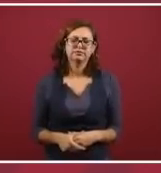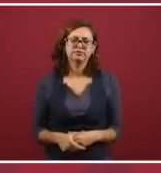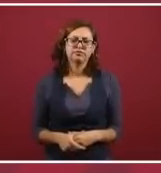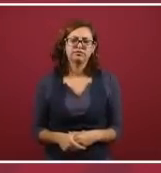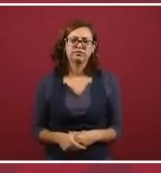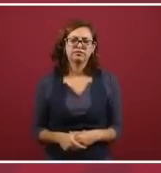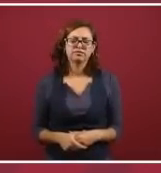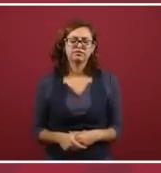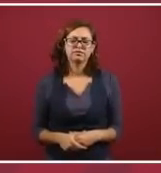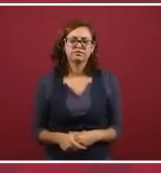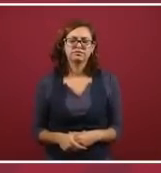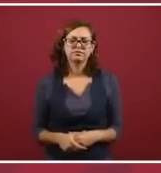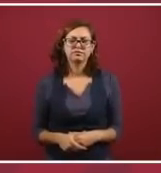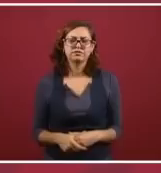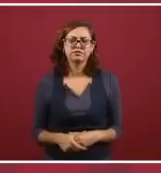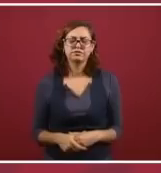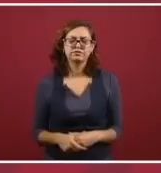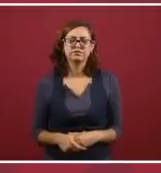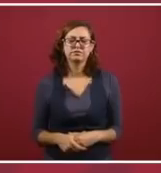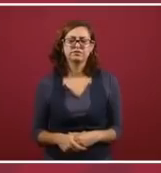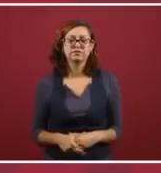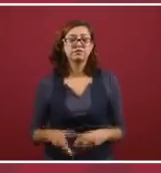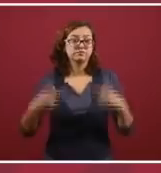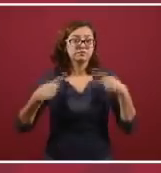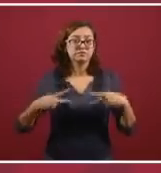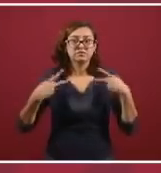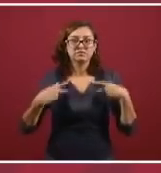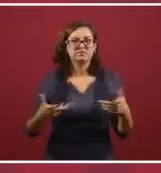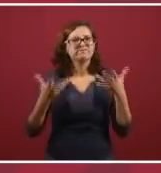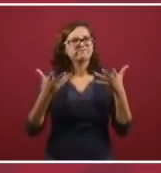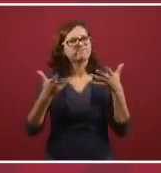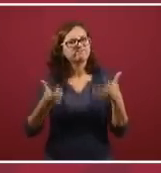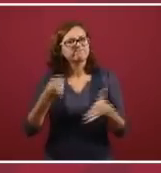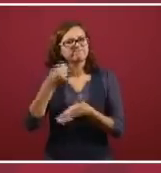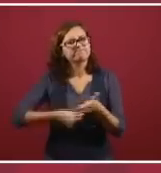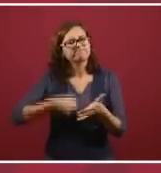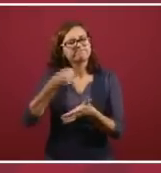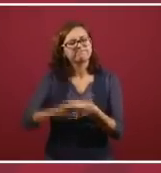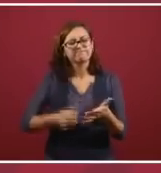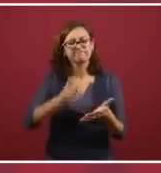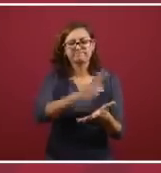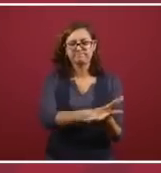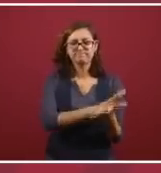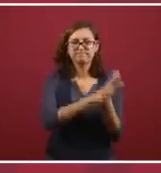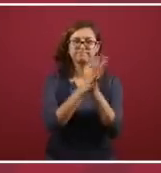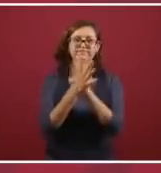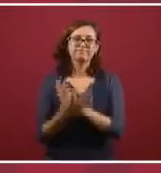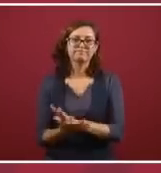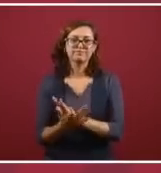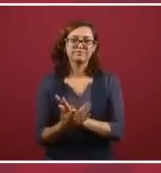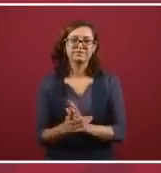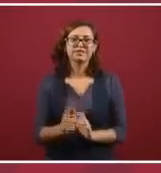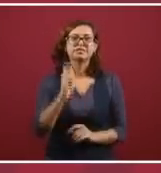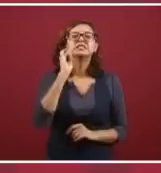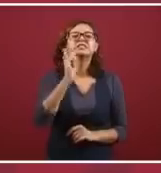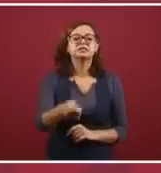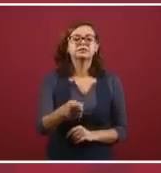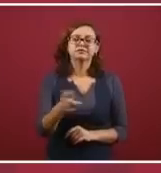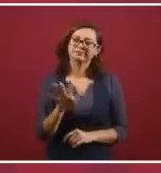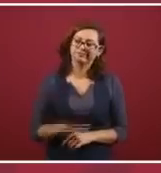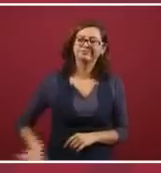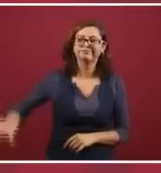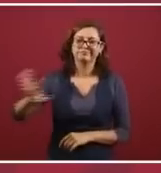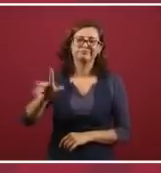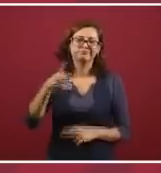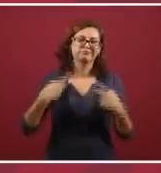La gente quería el cambio, la fuerza, de nuevo, de la opinión